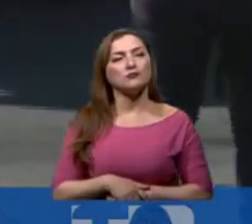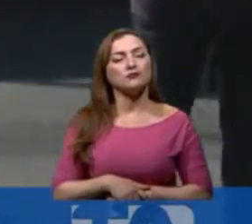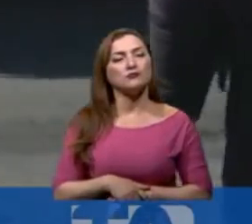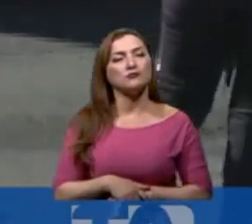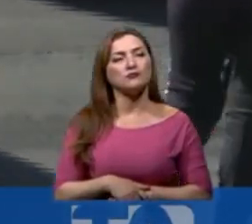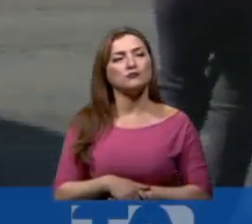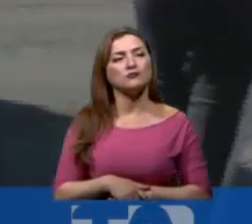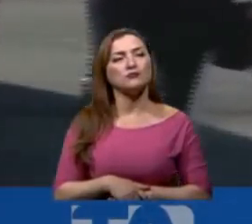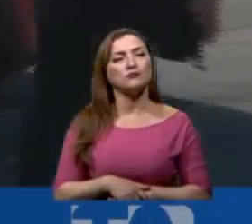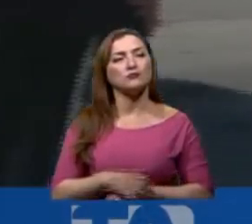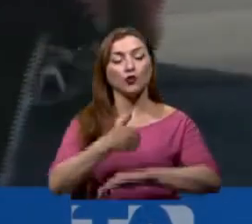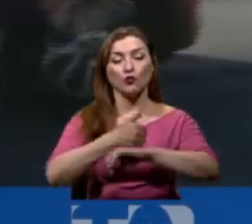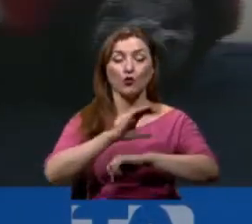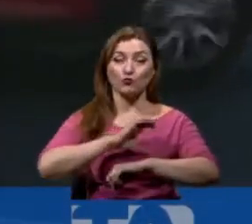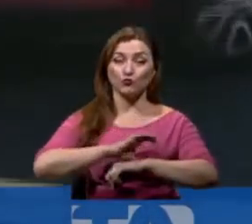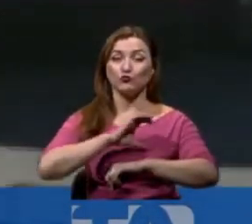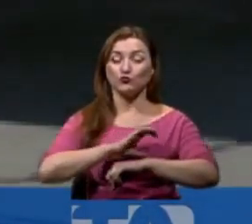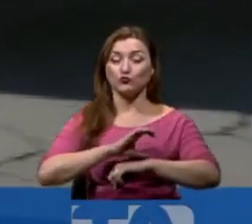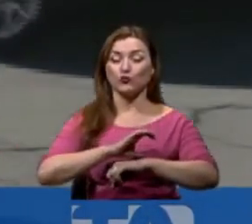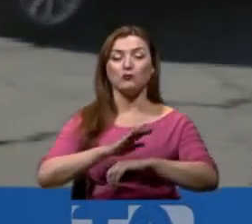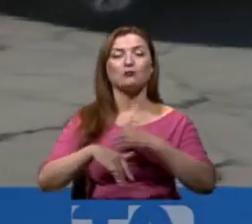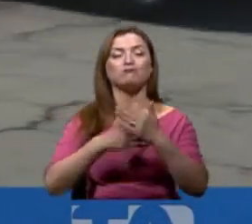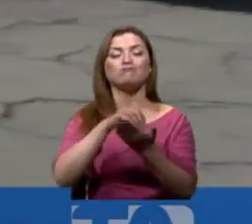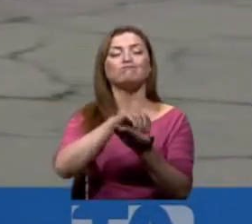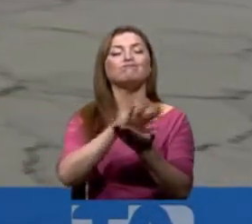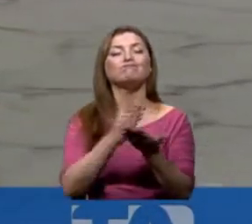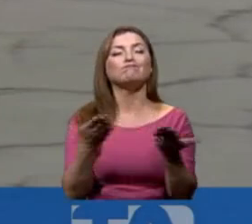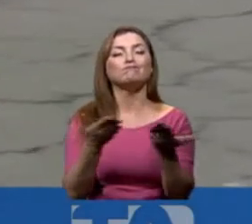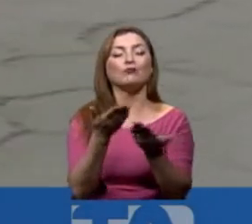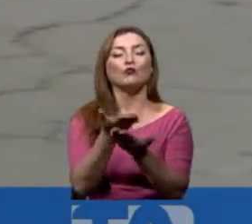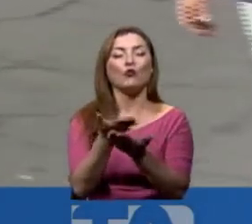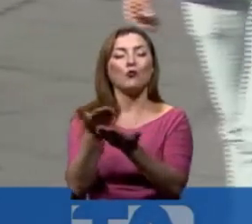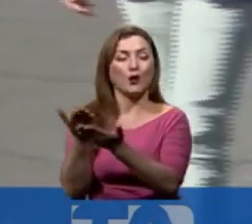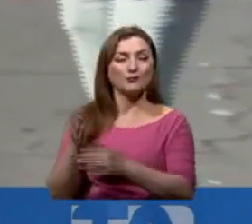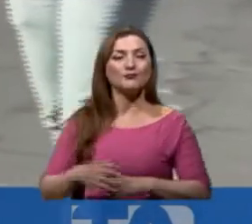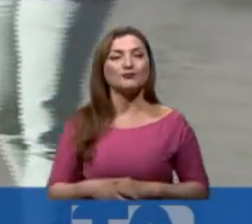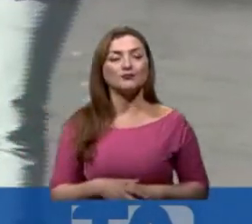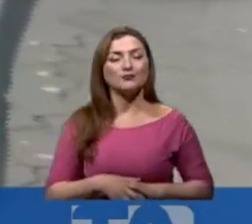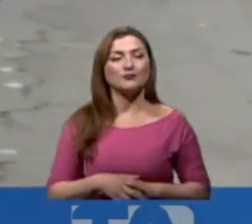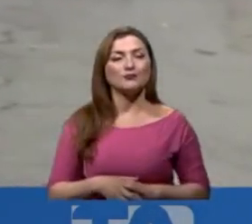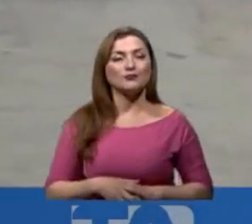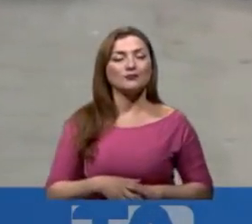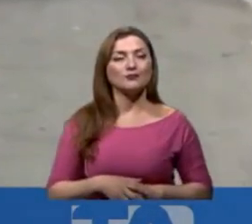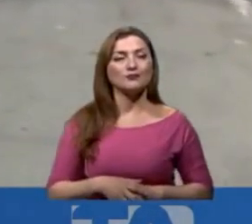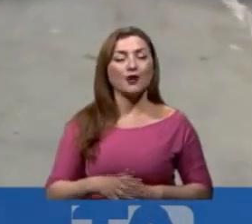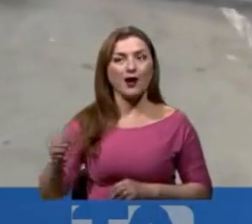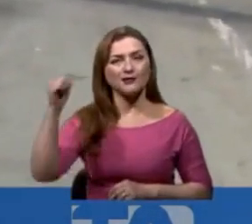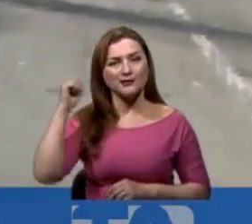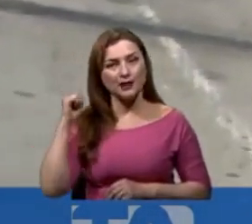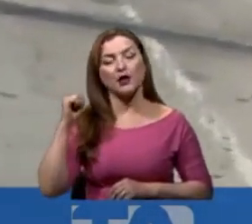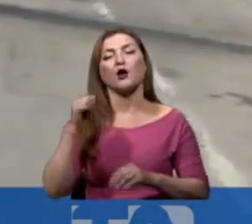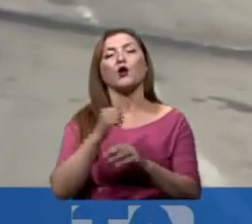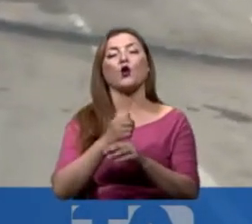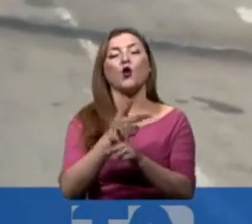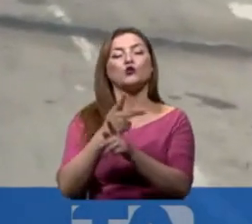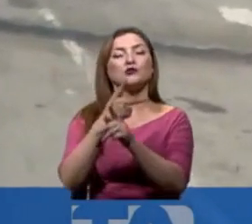están analizando y plantean ejecutar estas propuestas que manifestaba precisamente el día de ayer el